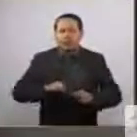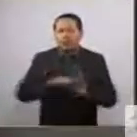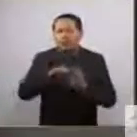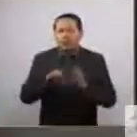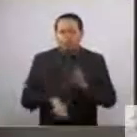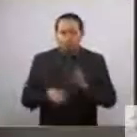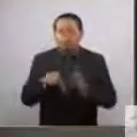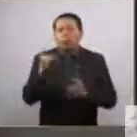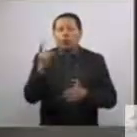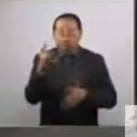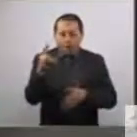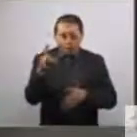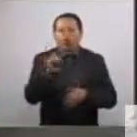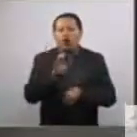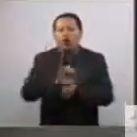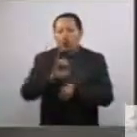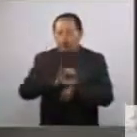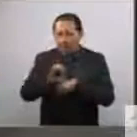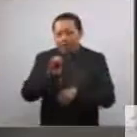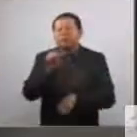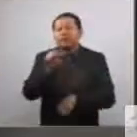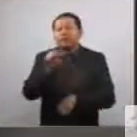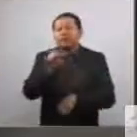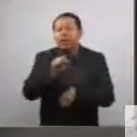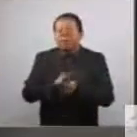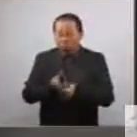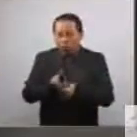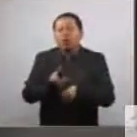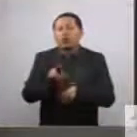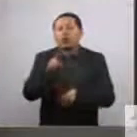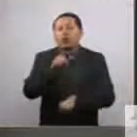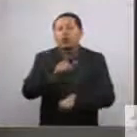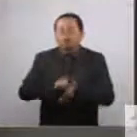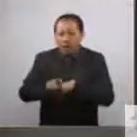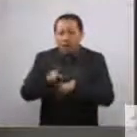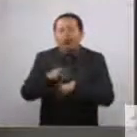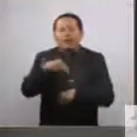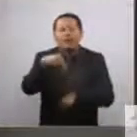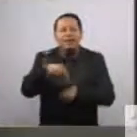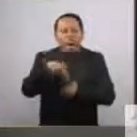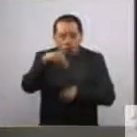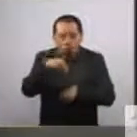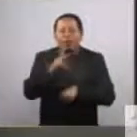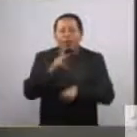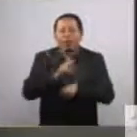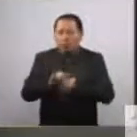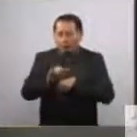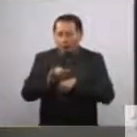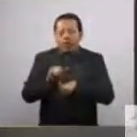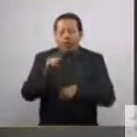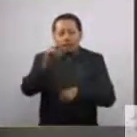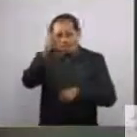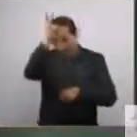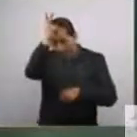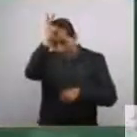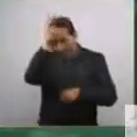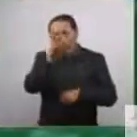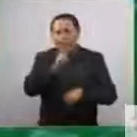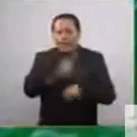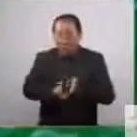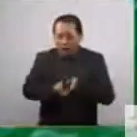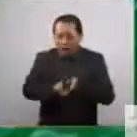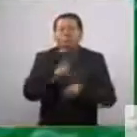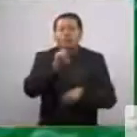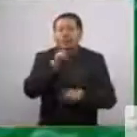de Bolivia, Colombia, El Salvador, Guatemala, Nicaragua, Paraguay, Perú y Venezuela.